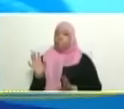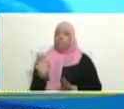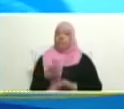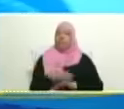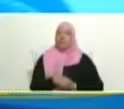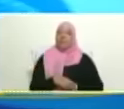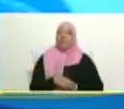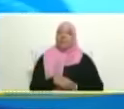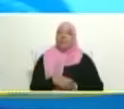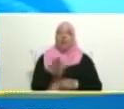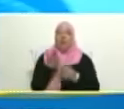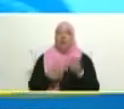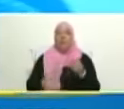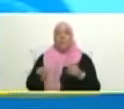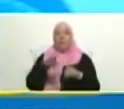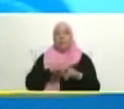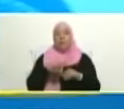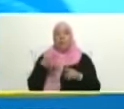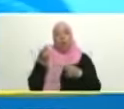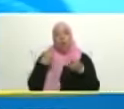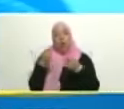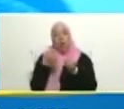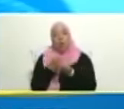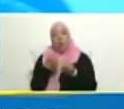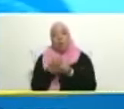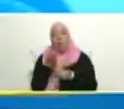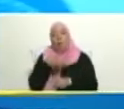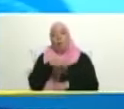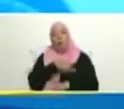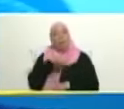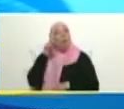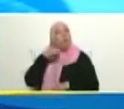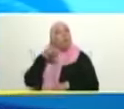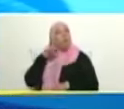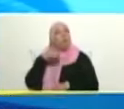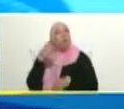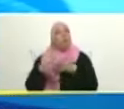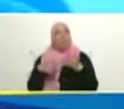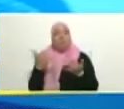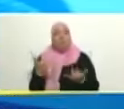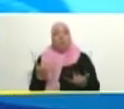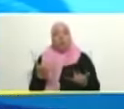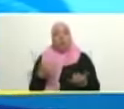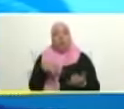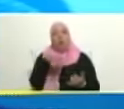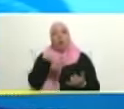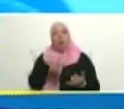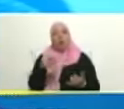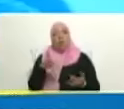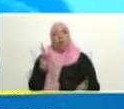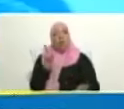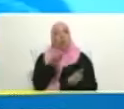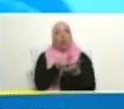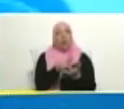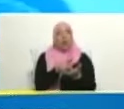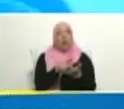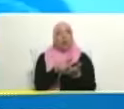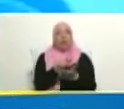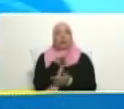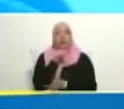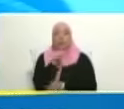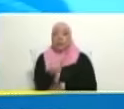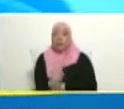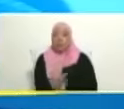O lo que es peor, a veces se hacen esos negocios falsos, esas estafas, y la gente va al sitio y la pasa muy mal.